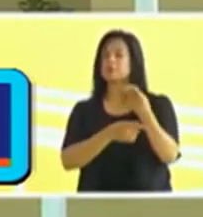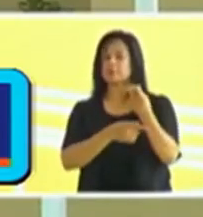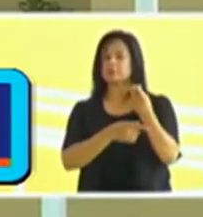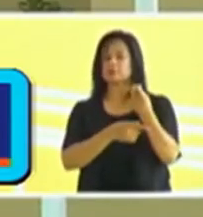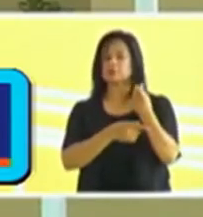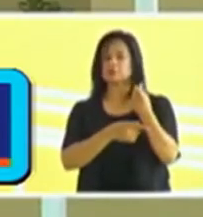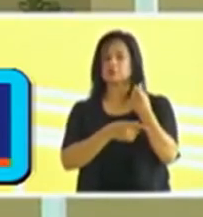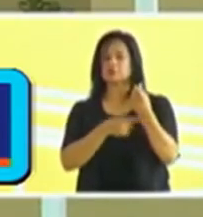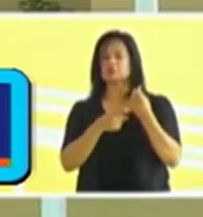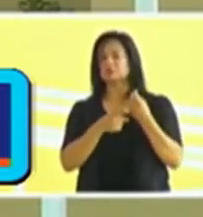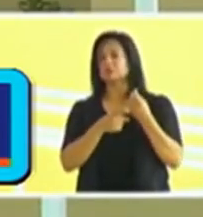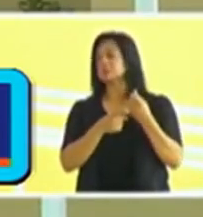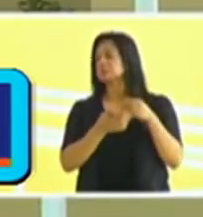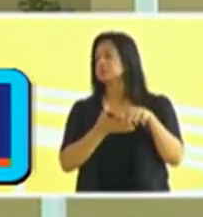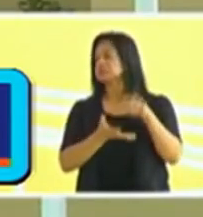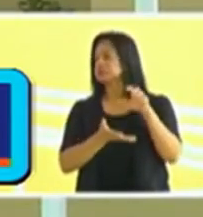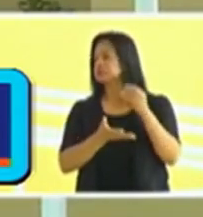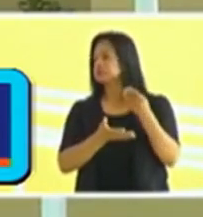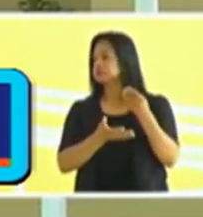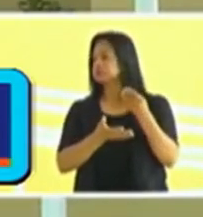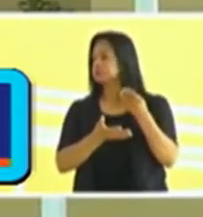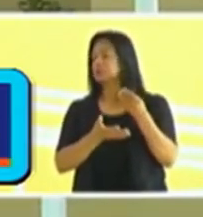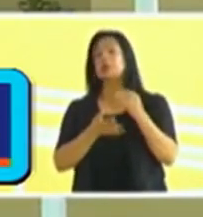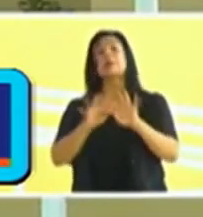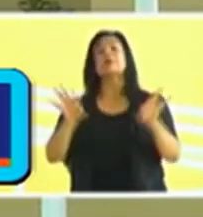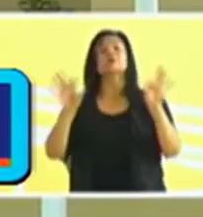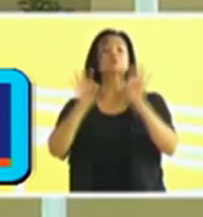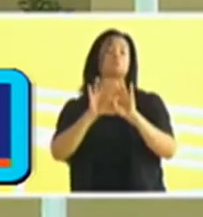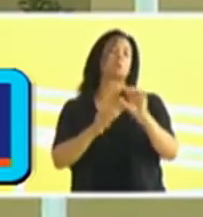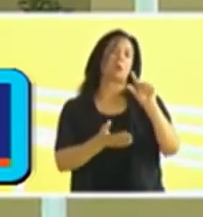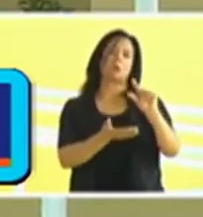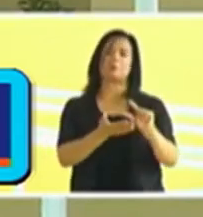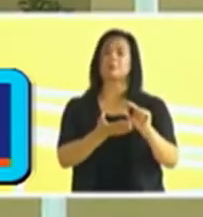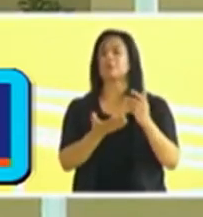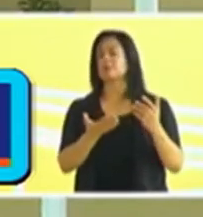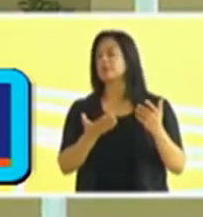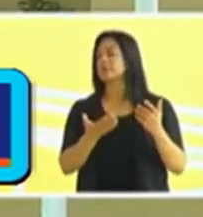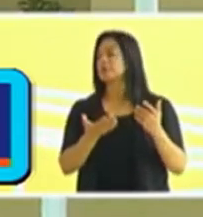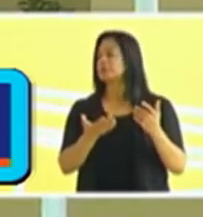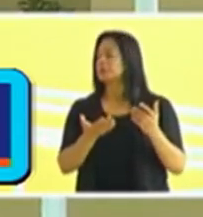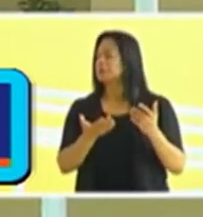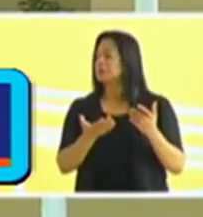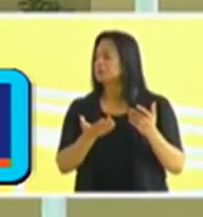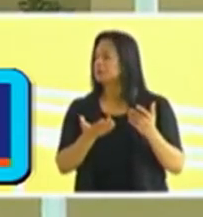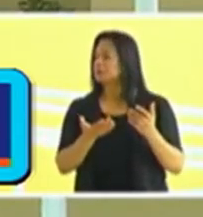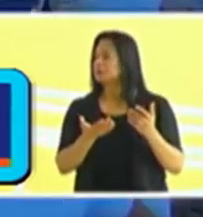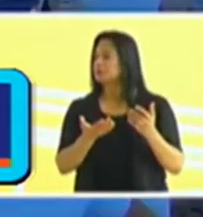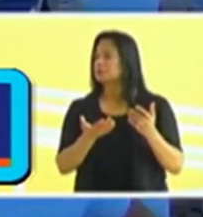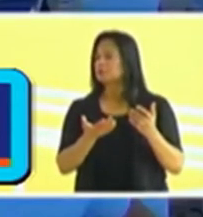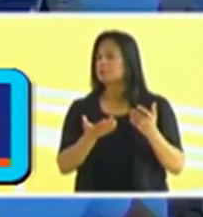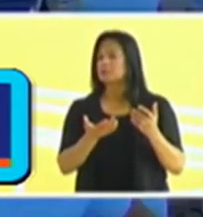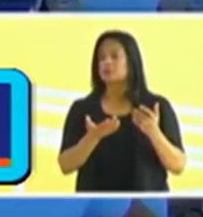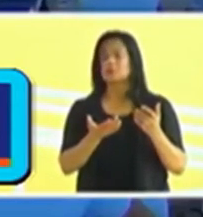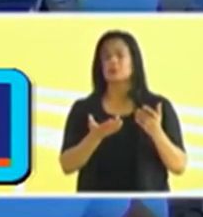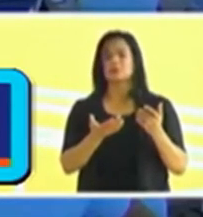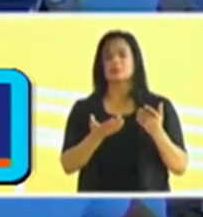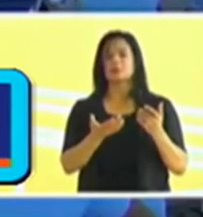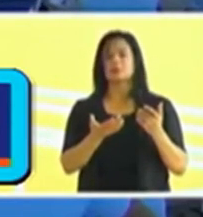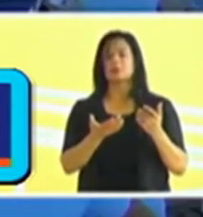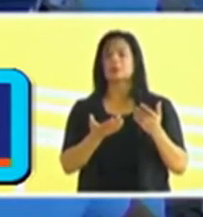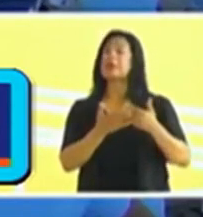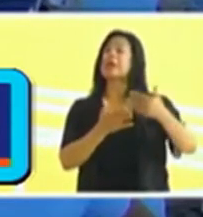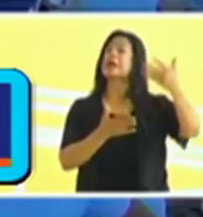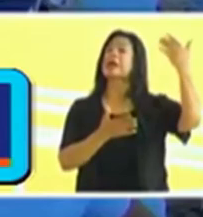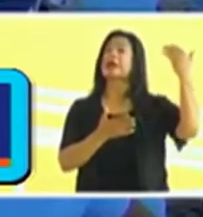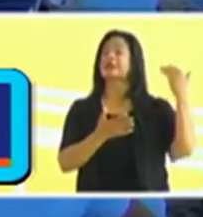colegio, pagar inscripción, comprar útiles escolares. El dinerito de este mes para muchas familias se le va en buscar